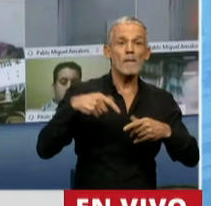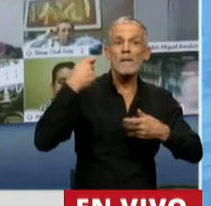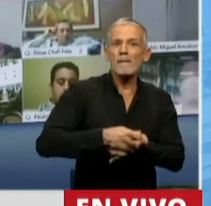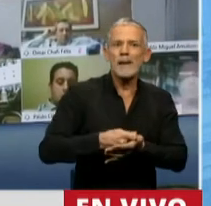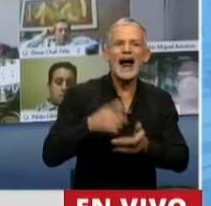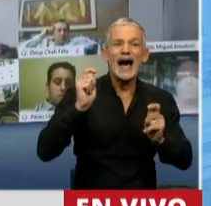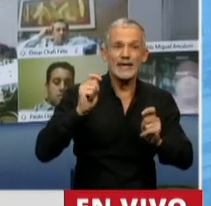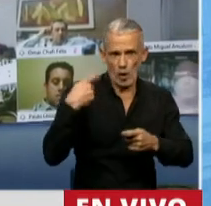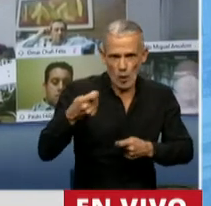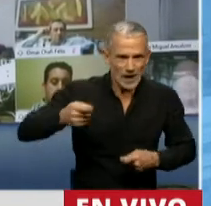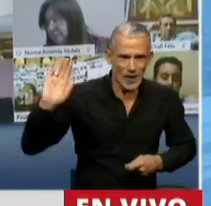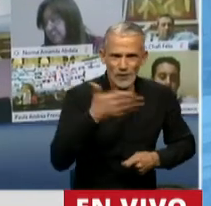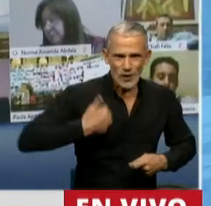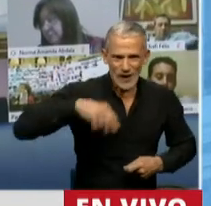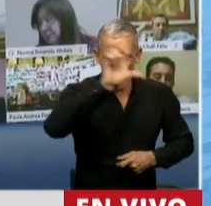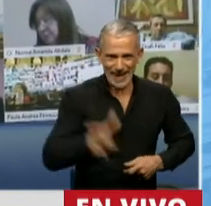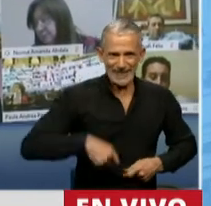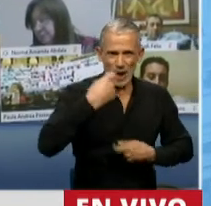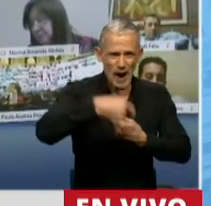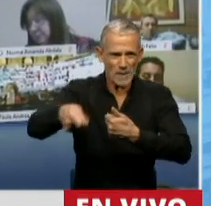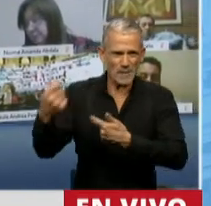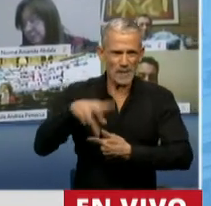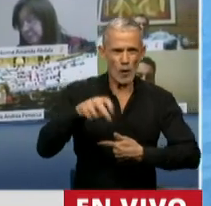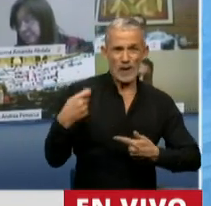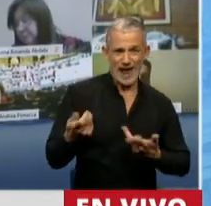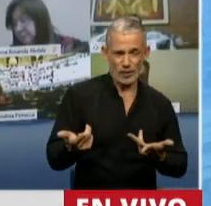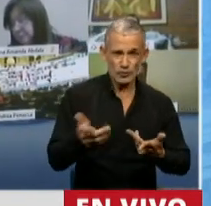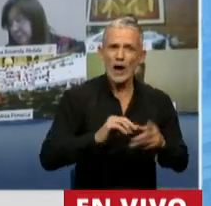pensionados de la nación. Entonces, la herramienta